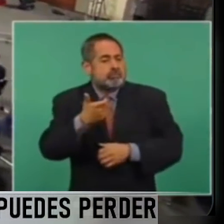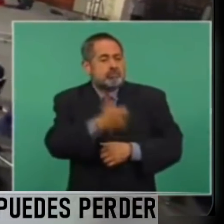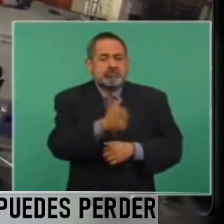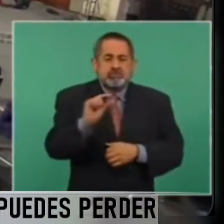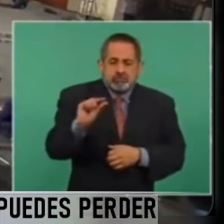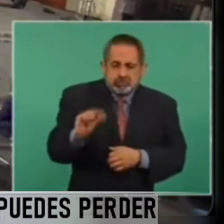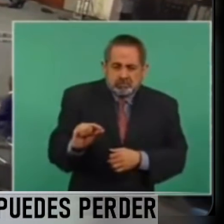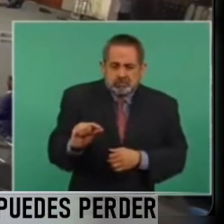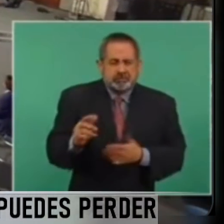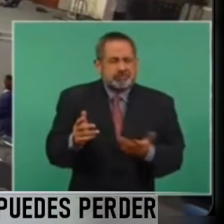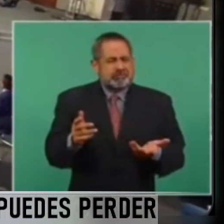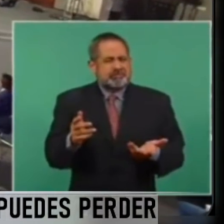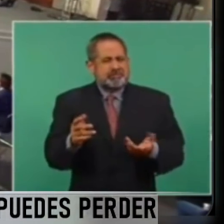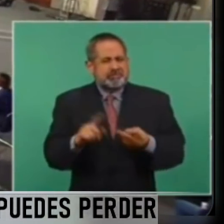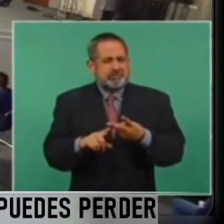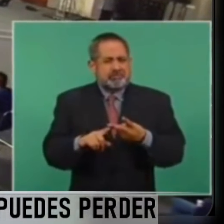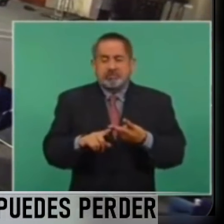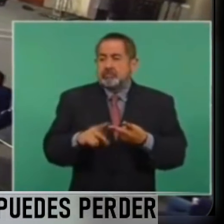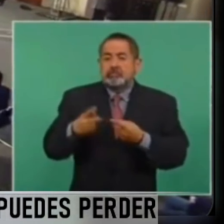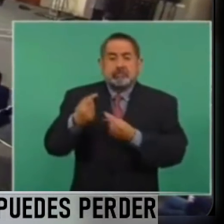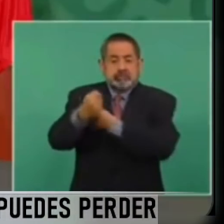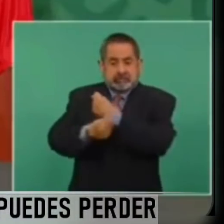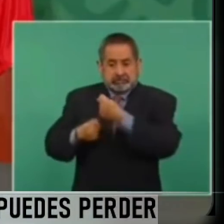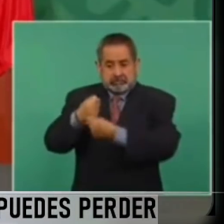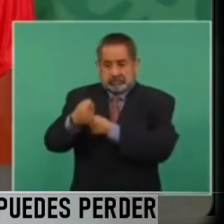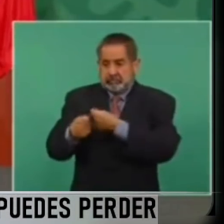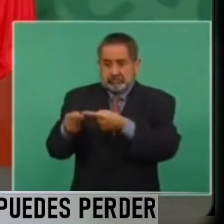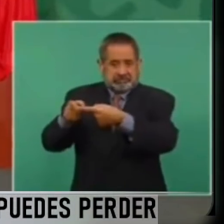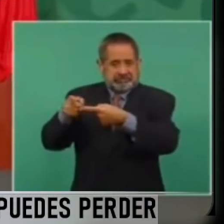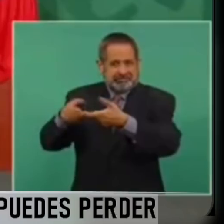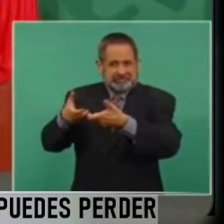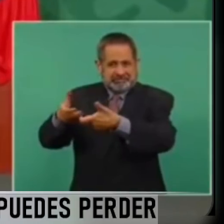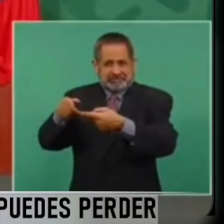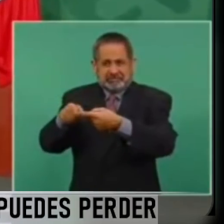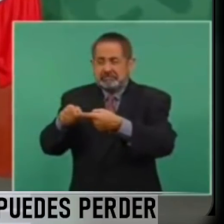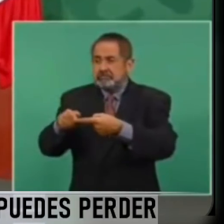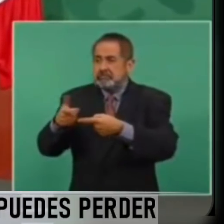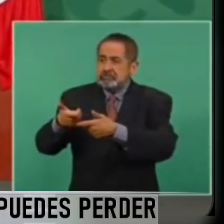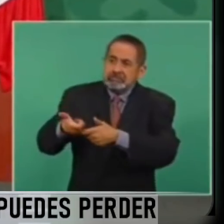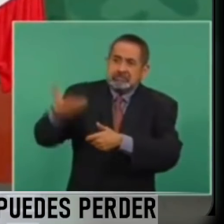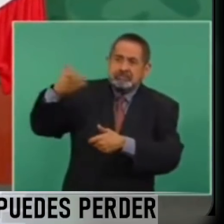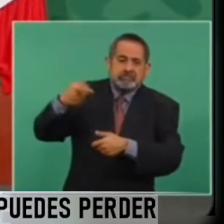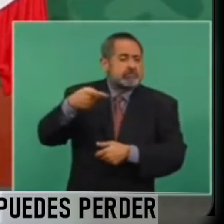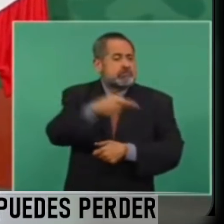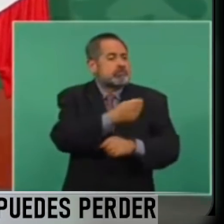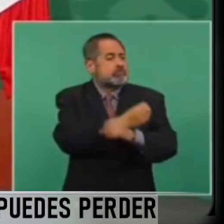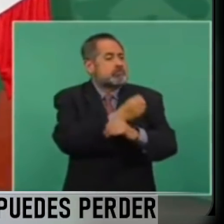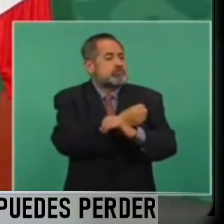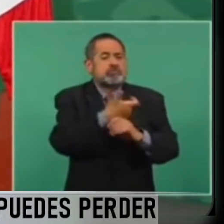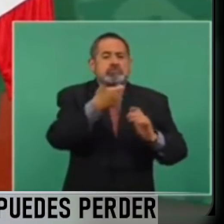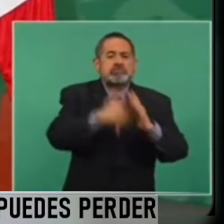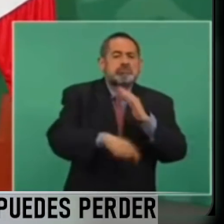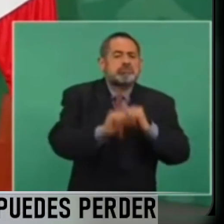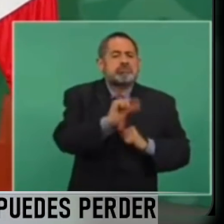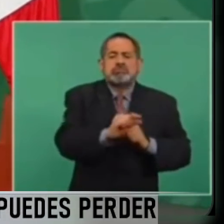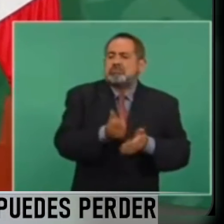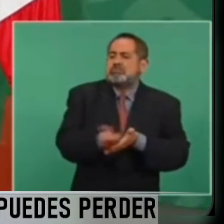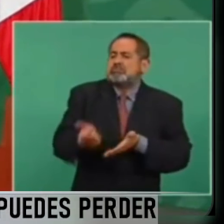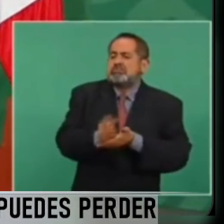que pagan menos que los abarroteros que pagan menos que lo que pagan